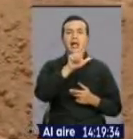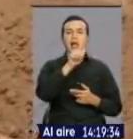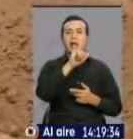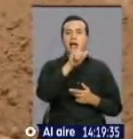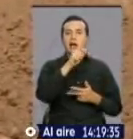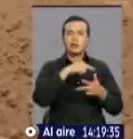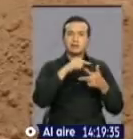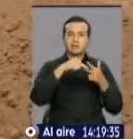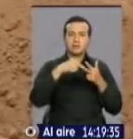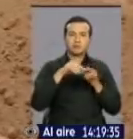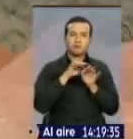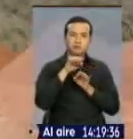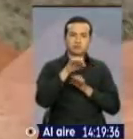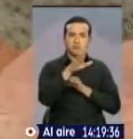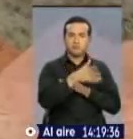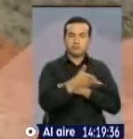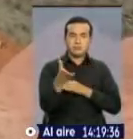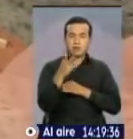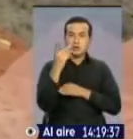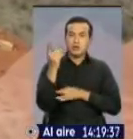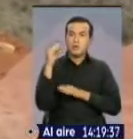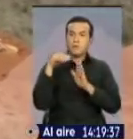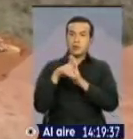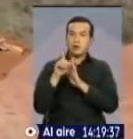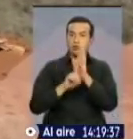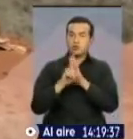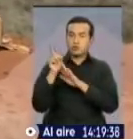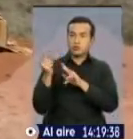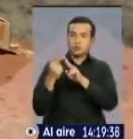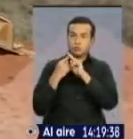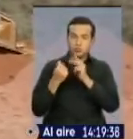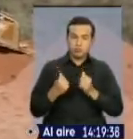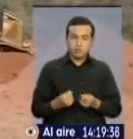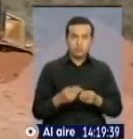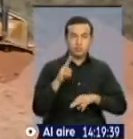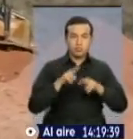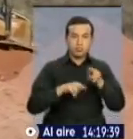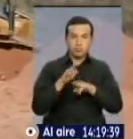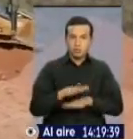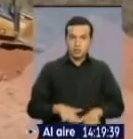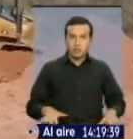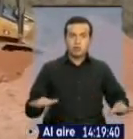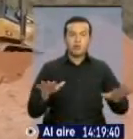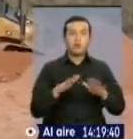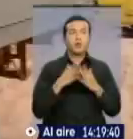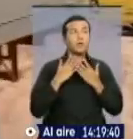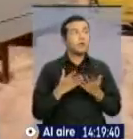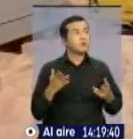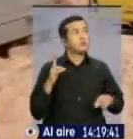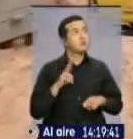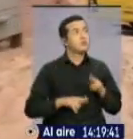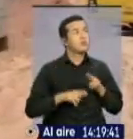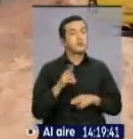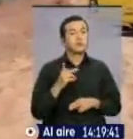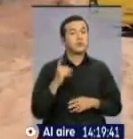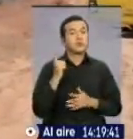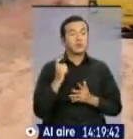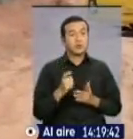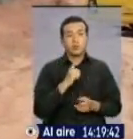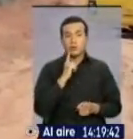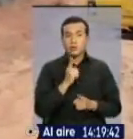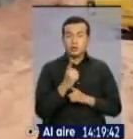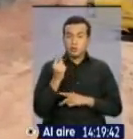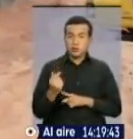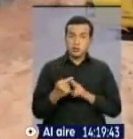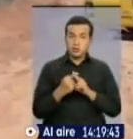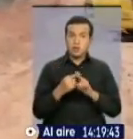que la prefectura, a través de un crédito del Banco de Desarrollo, la está ejecutando. Esta obra se la suscitó, estamos a través de un